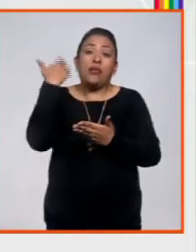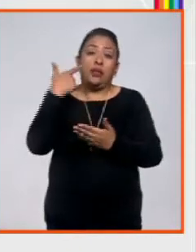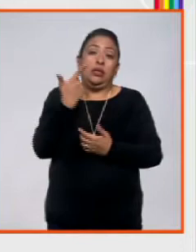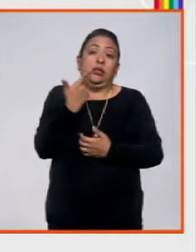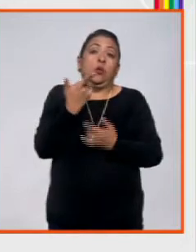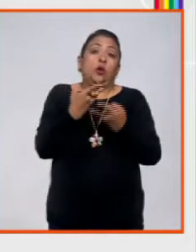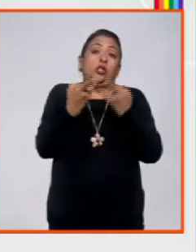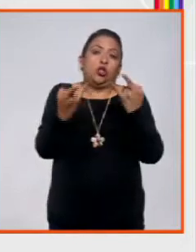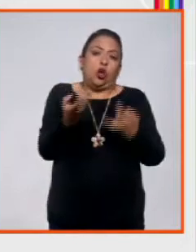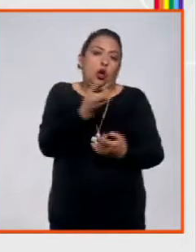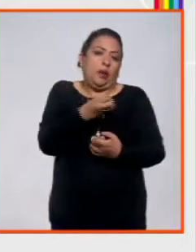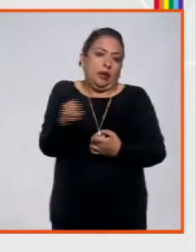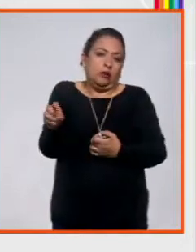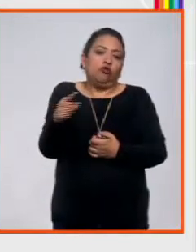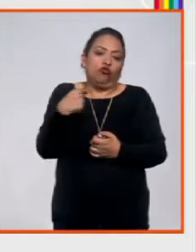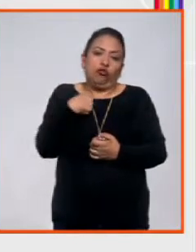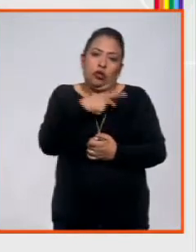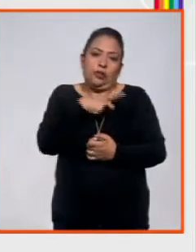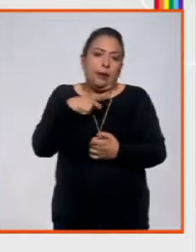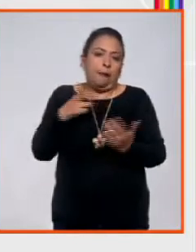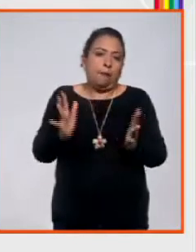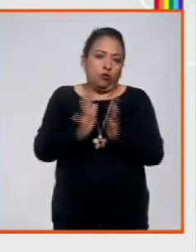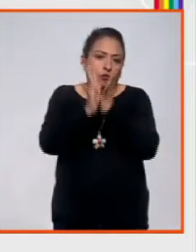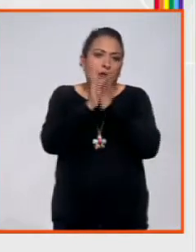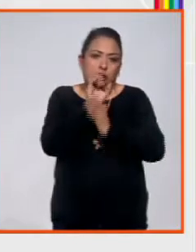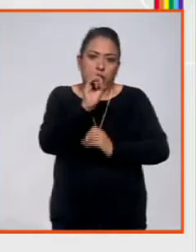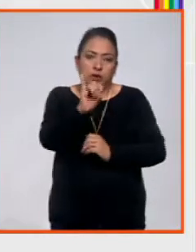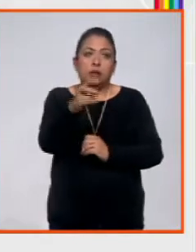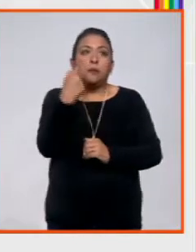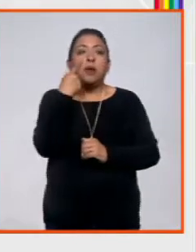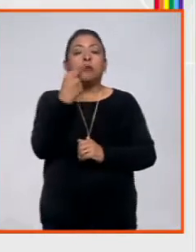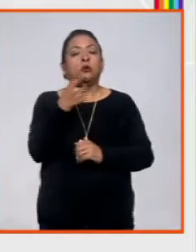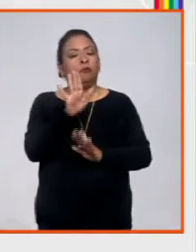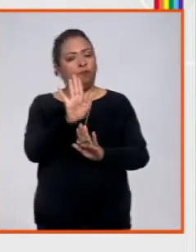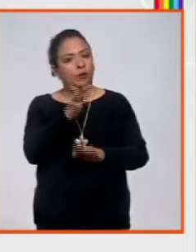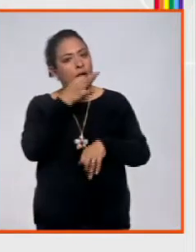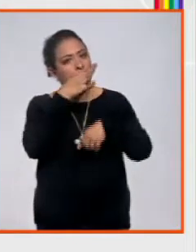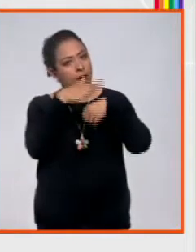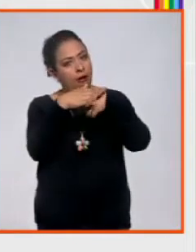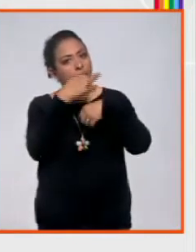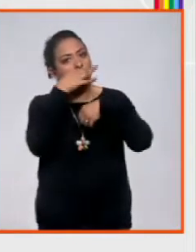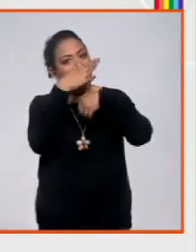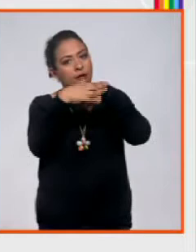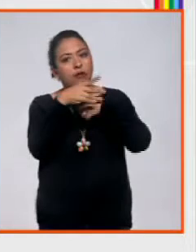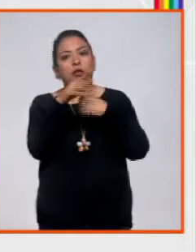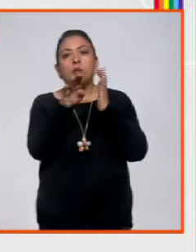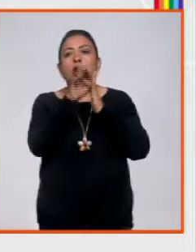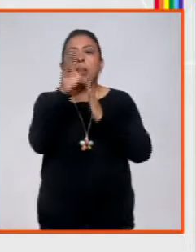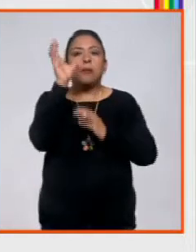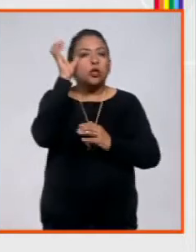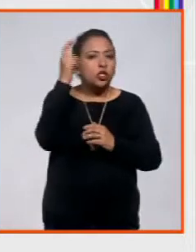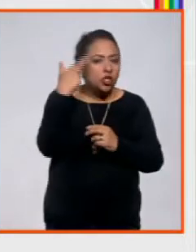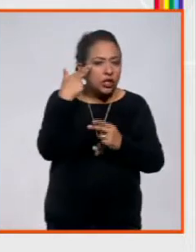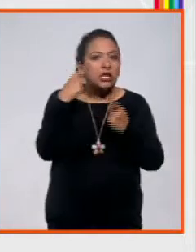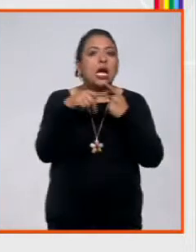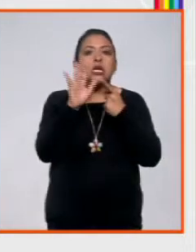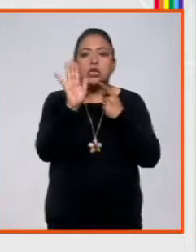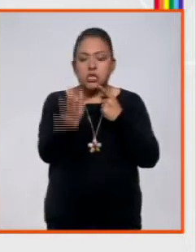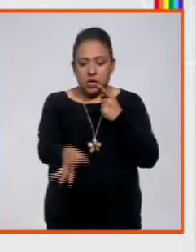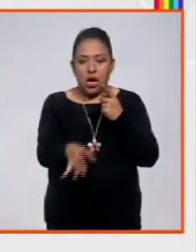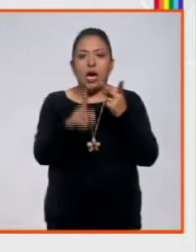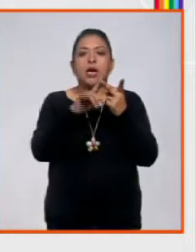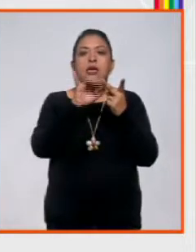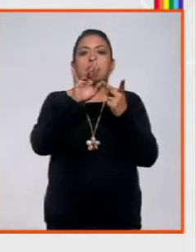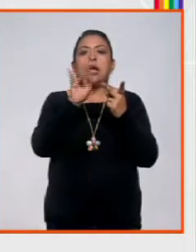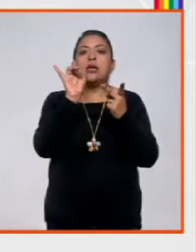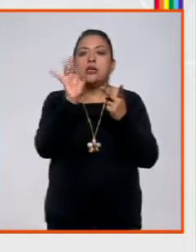nos competía no y vemos que son amenazas que se cumplen en otros países por ejemplo en china por ejemplo en irán ahí está ya